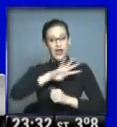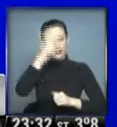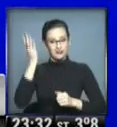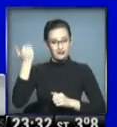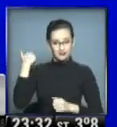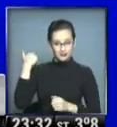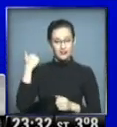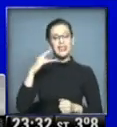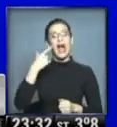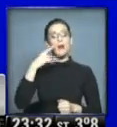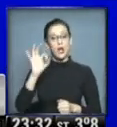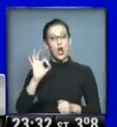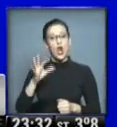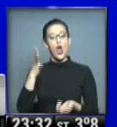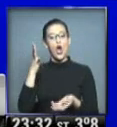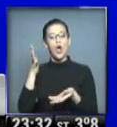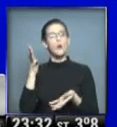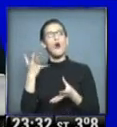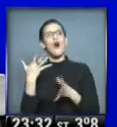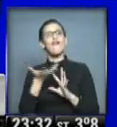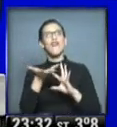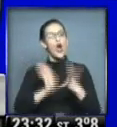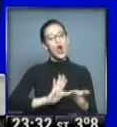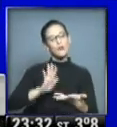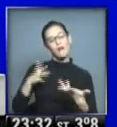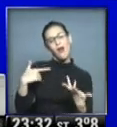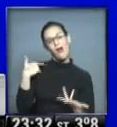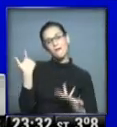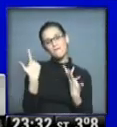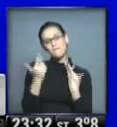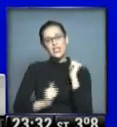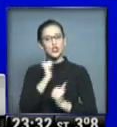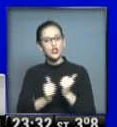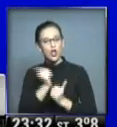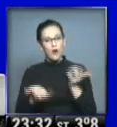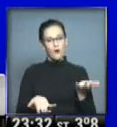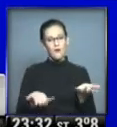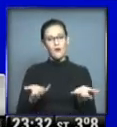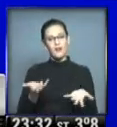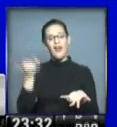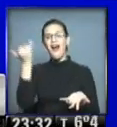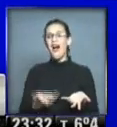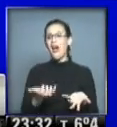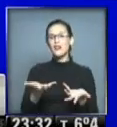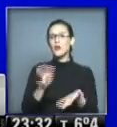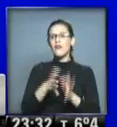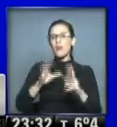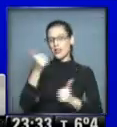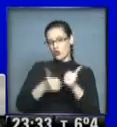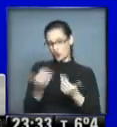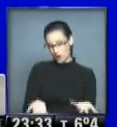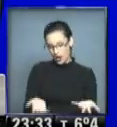eso. Camilo Blajakis es como una lección intelectual, de historia, tiene toda una conjunción ahí histórica